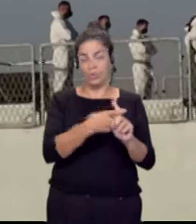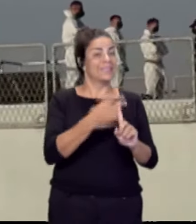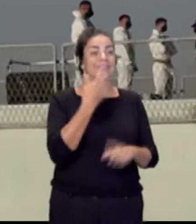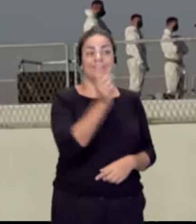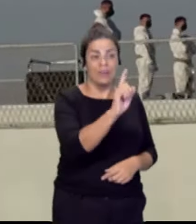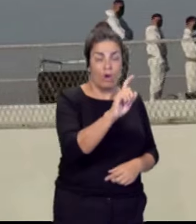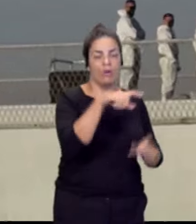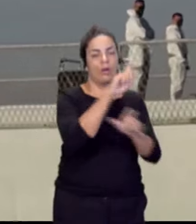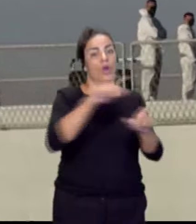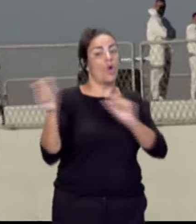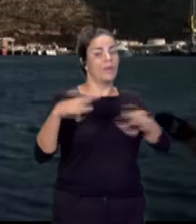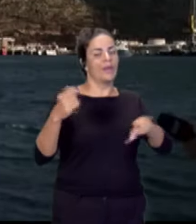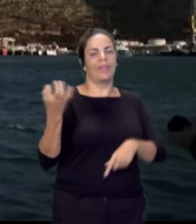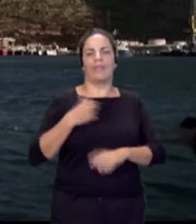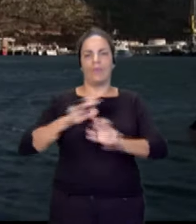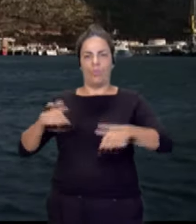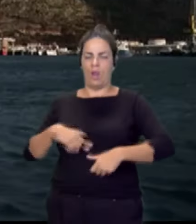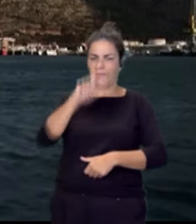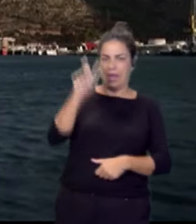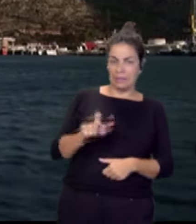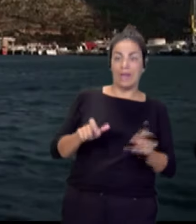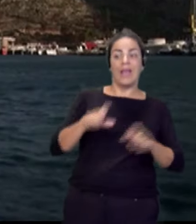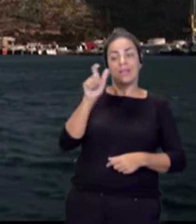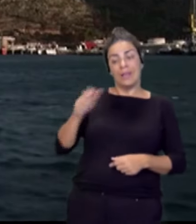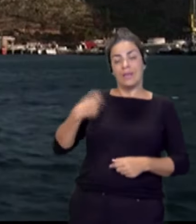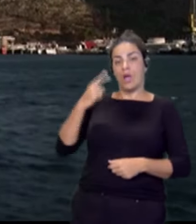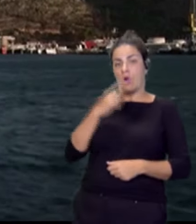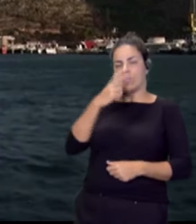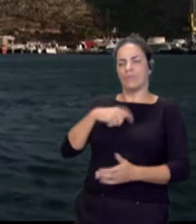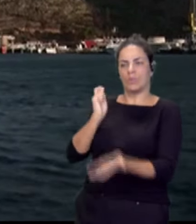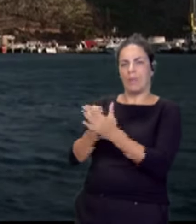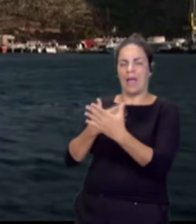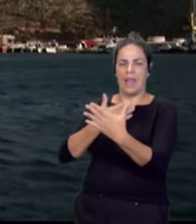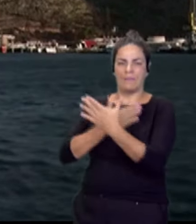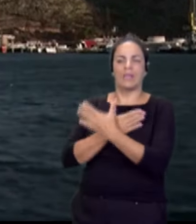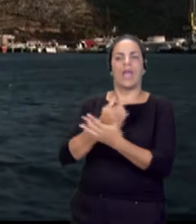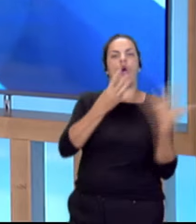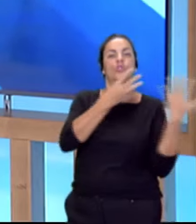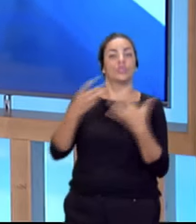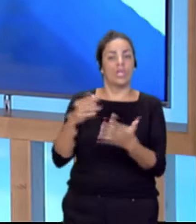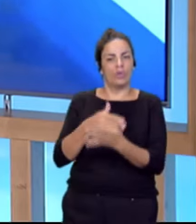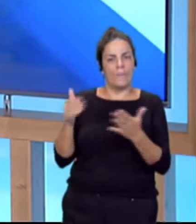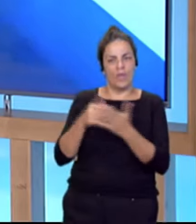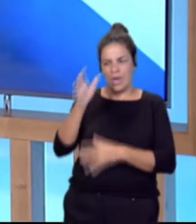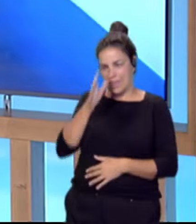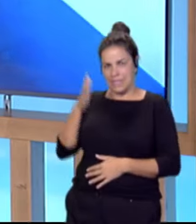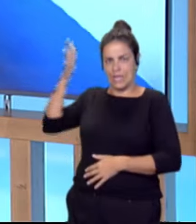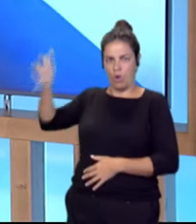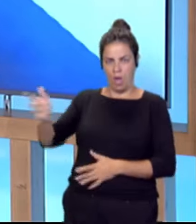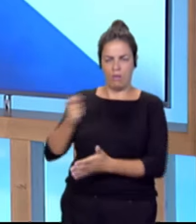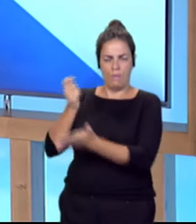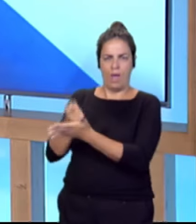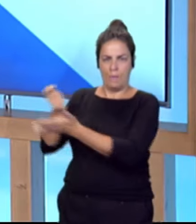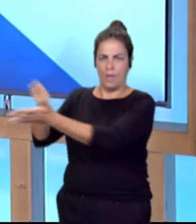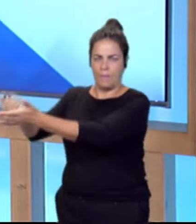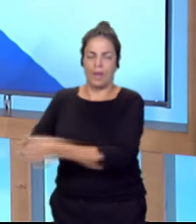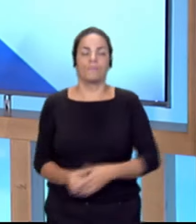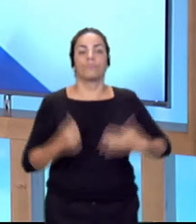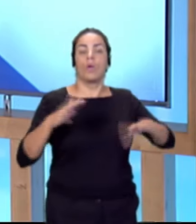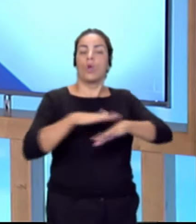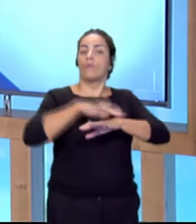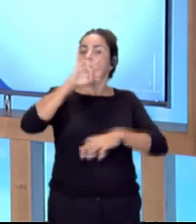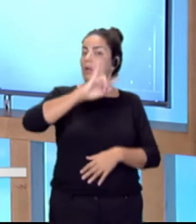Italia, que se ha comprometido a pagar a Albania 800 millones en 5 años. A lo que sí se ha abierto el Gobierno de Canarias a explorar